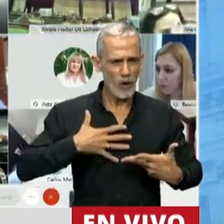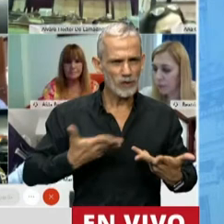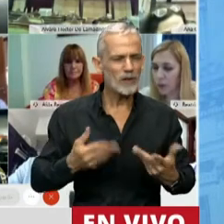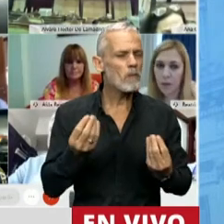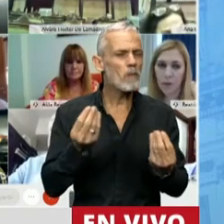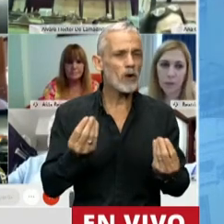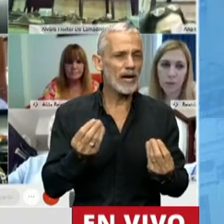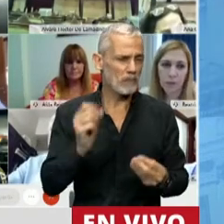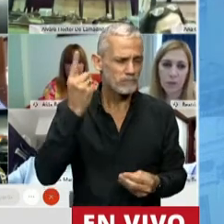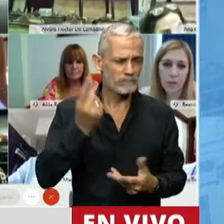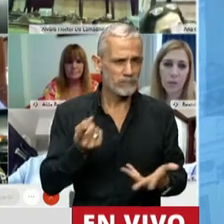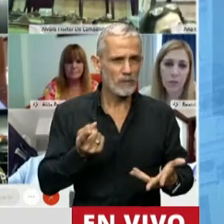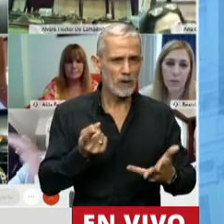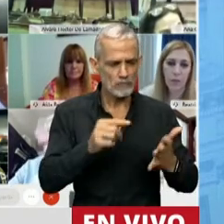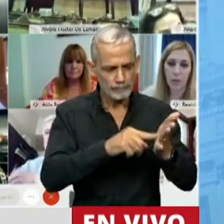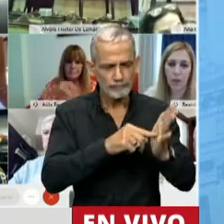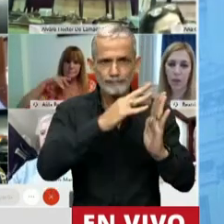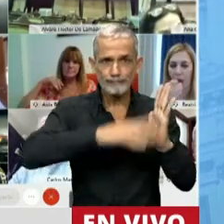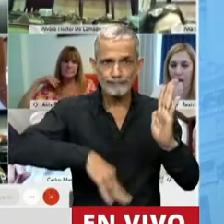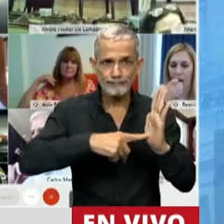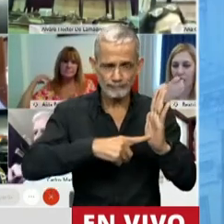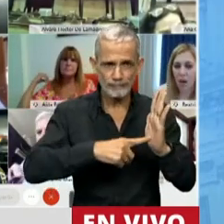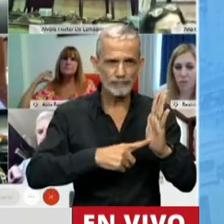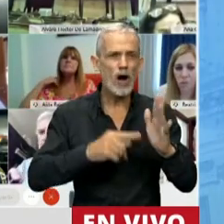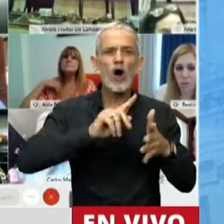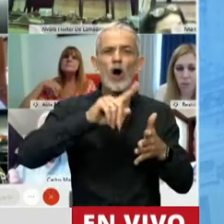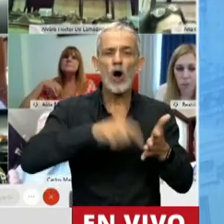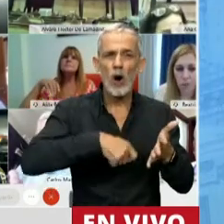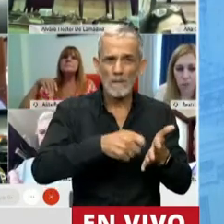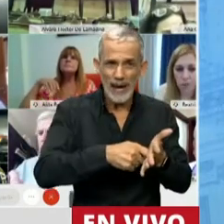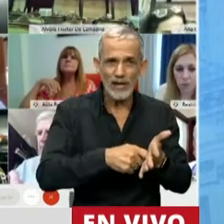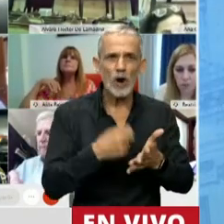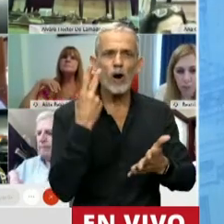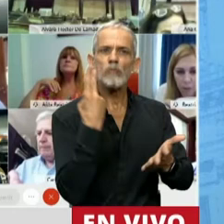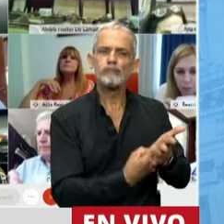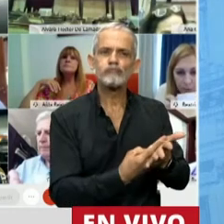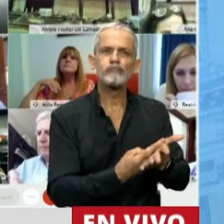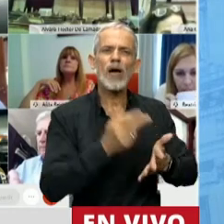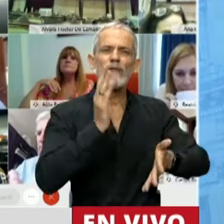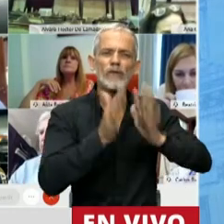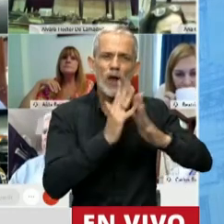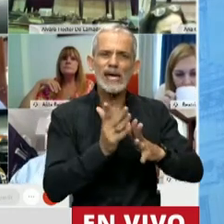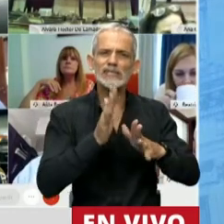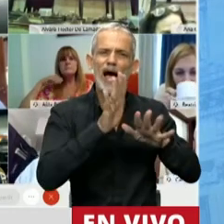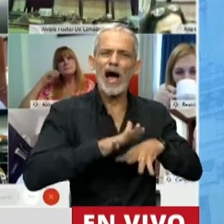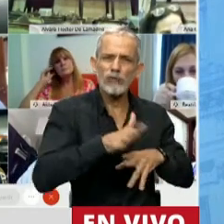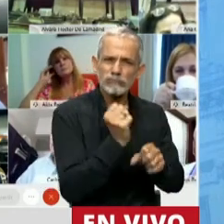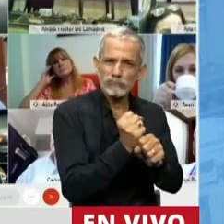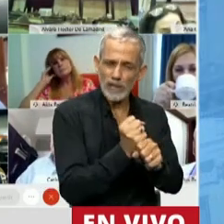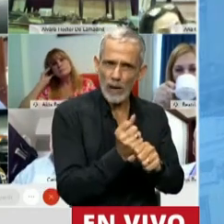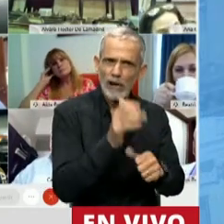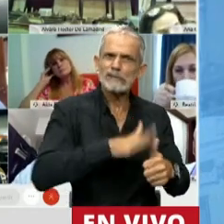principal en sus considerandos, el convenio reconoce que la violencia y el acoso laboral afecta de